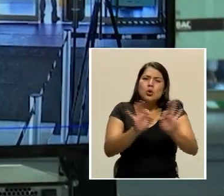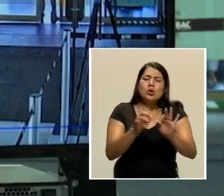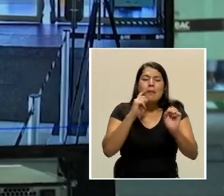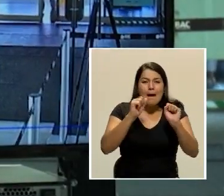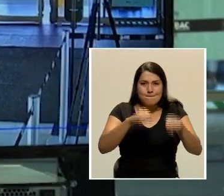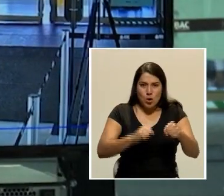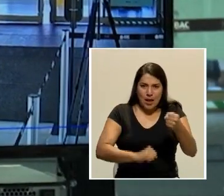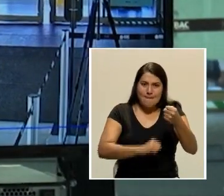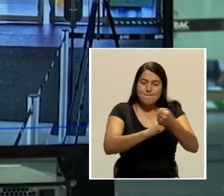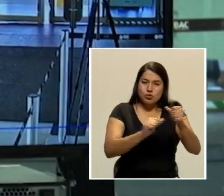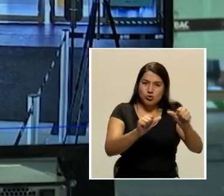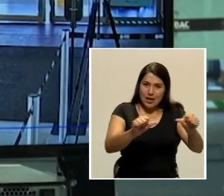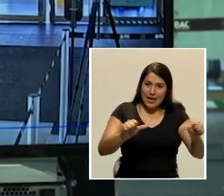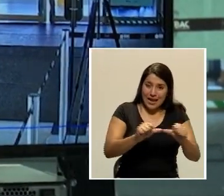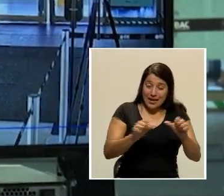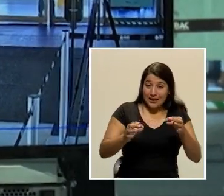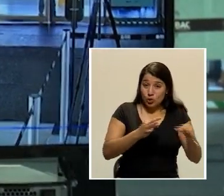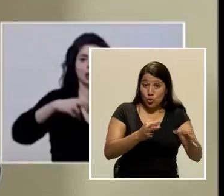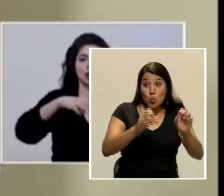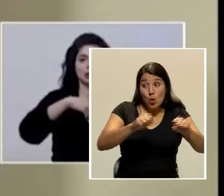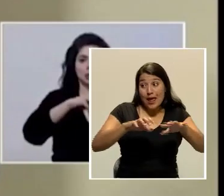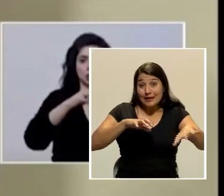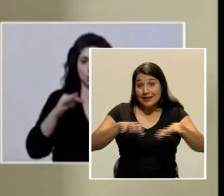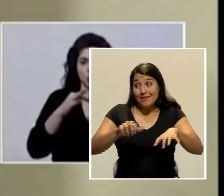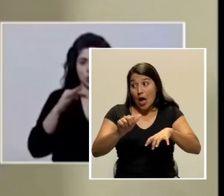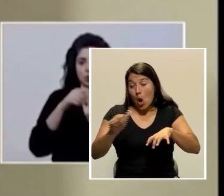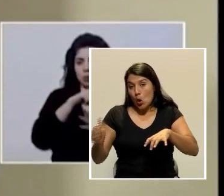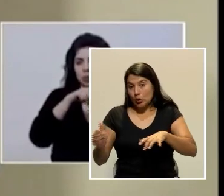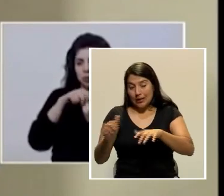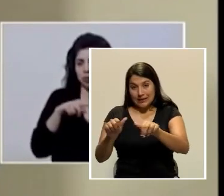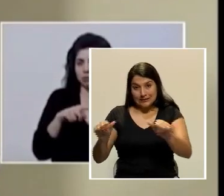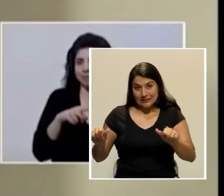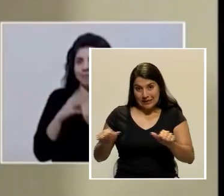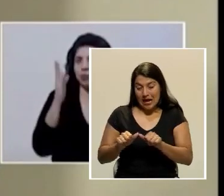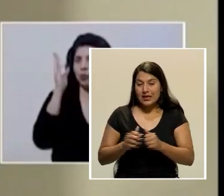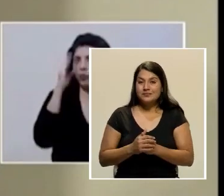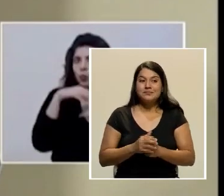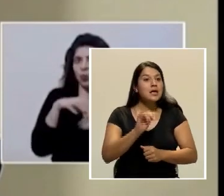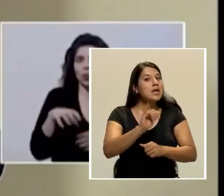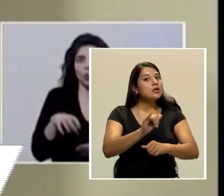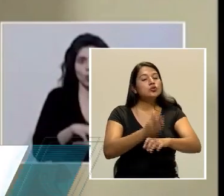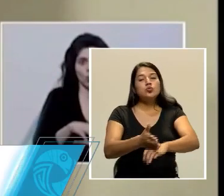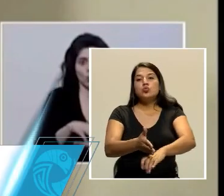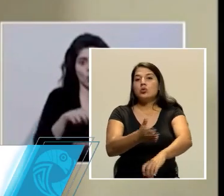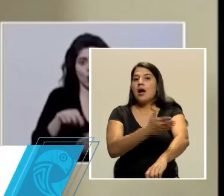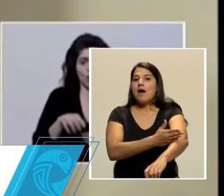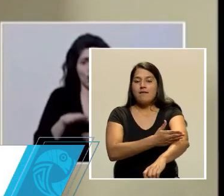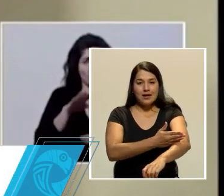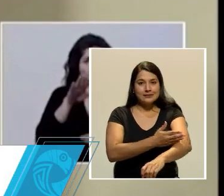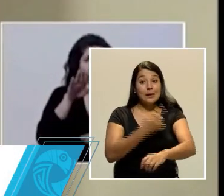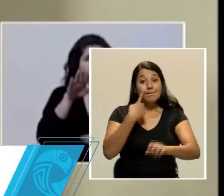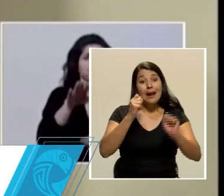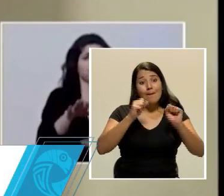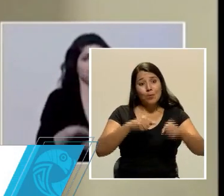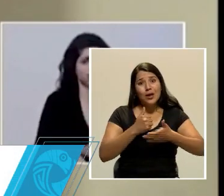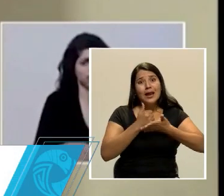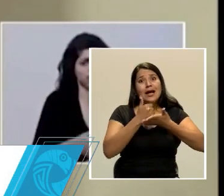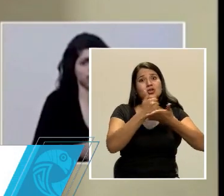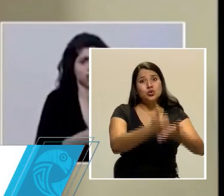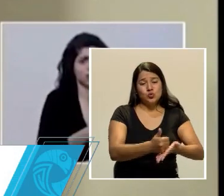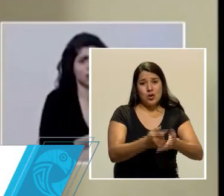colaboradores. Y la idea es que se comprometan entonces a conservar esos colaboradores en sus planillas. De acuerdo con el jerarca de